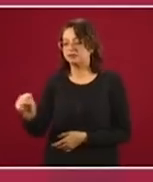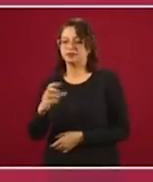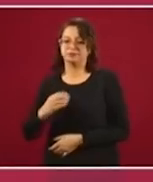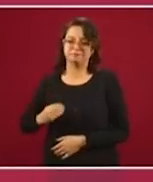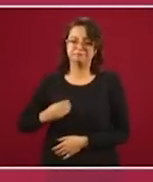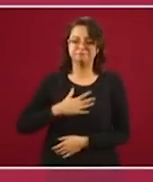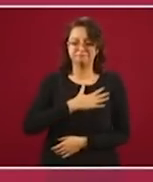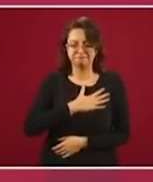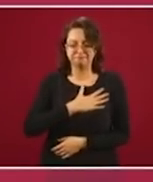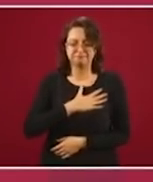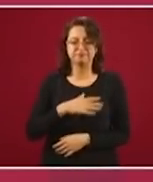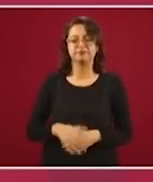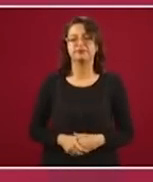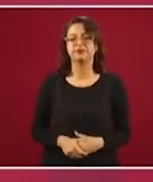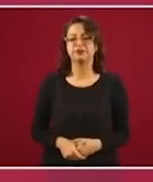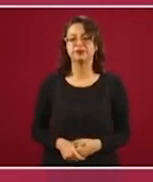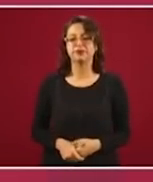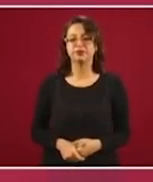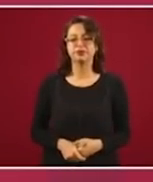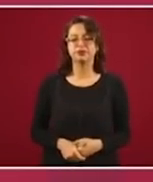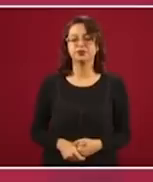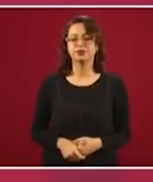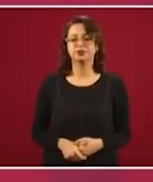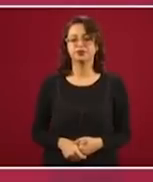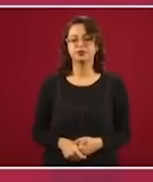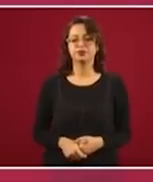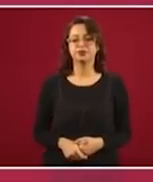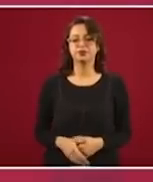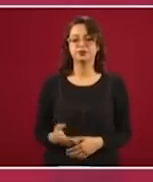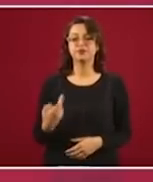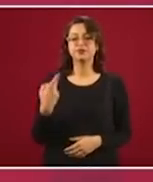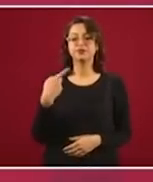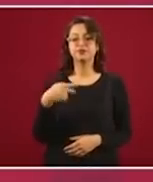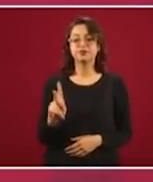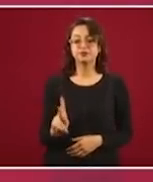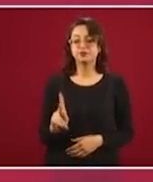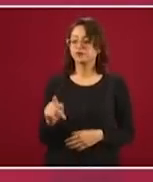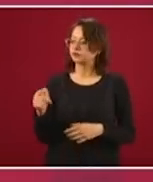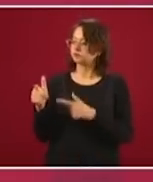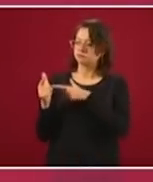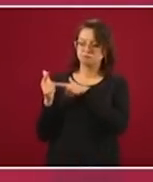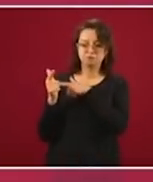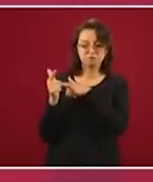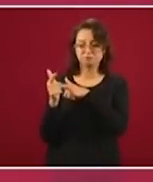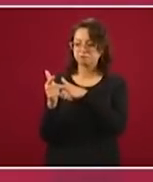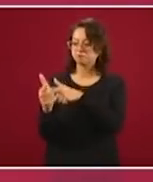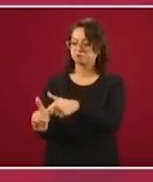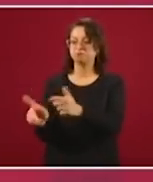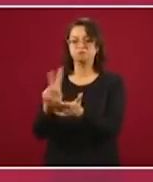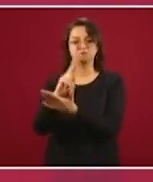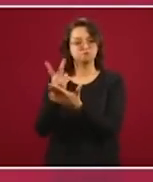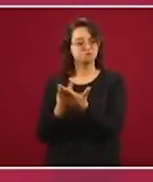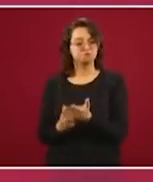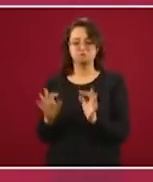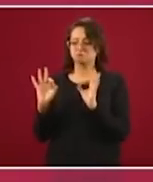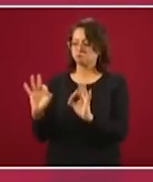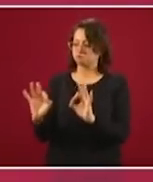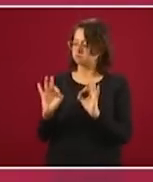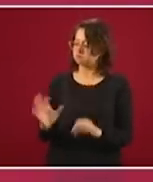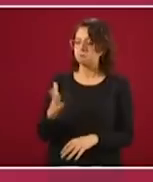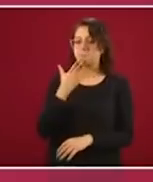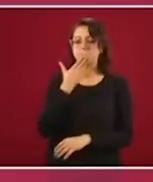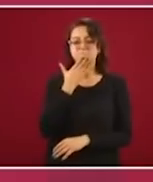¿Sí? Pero se mantuvo, es un buen programa,